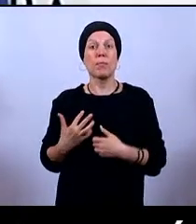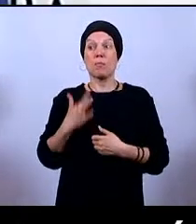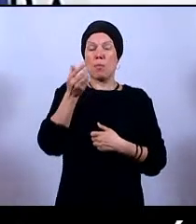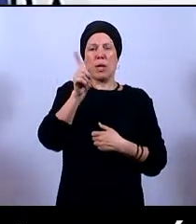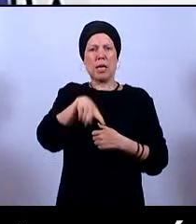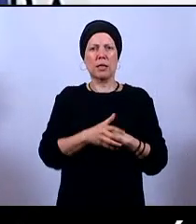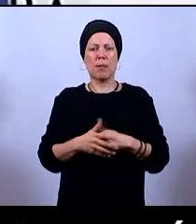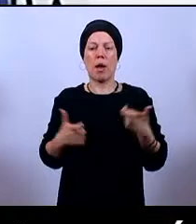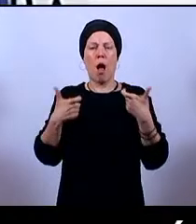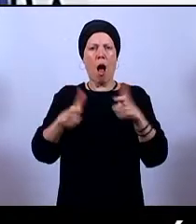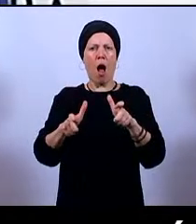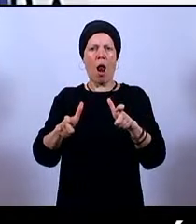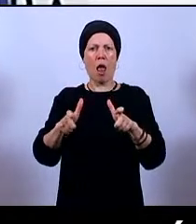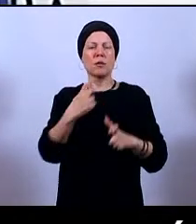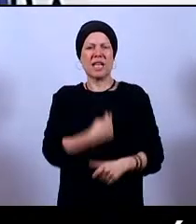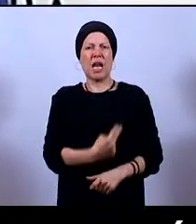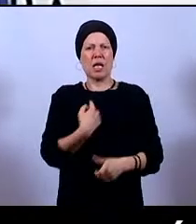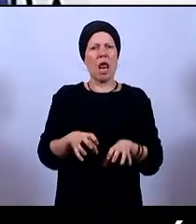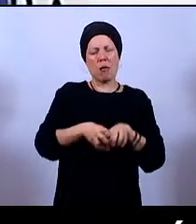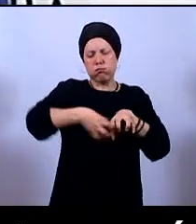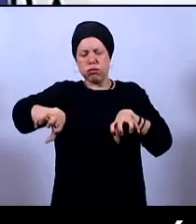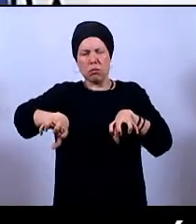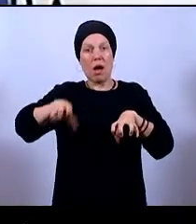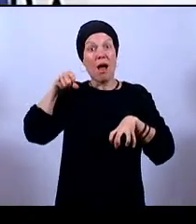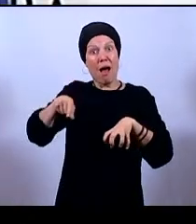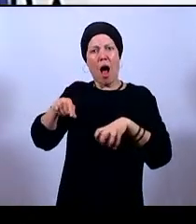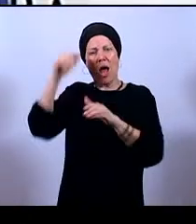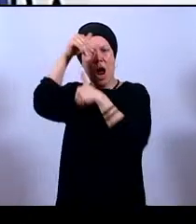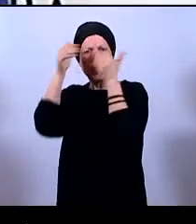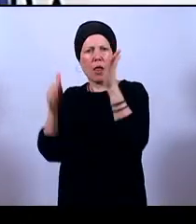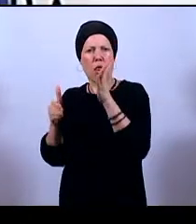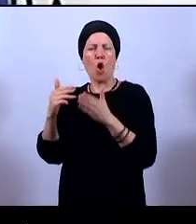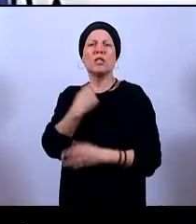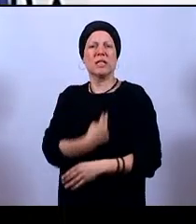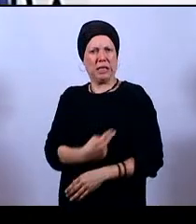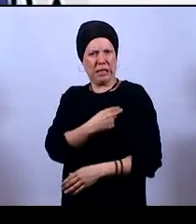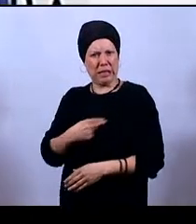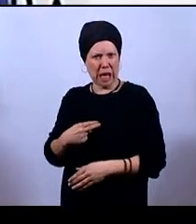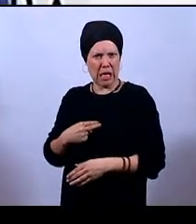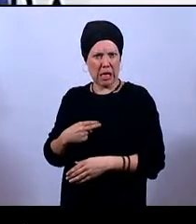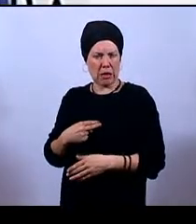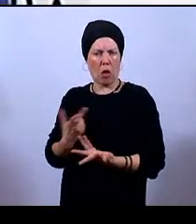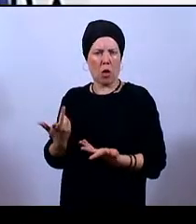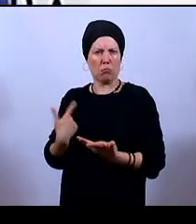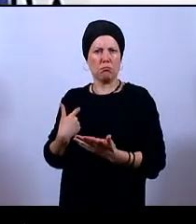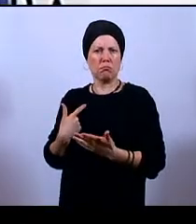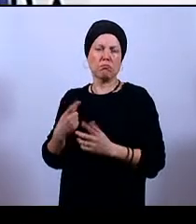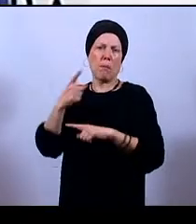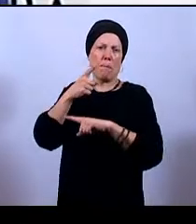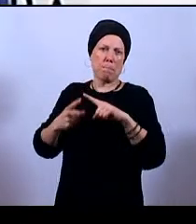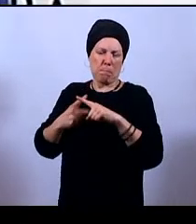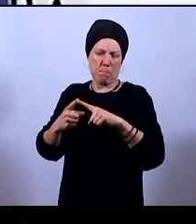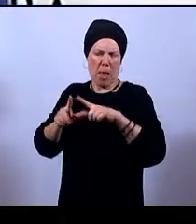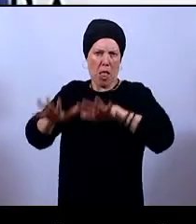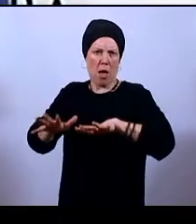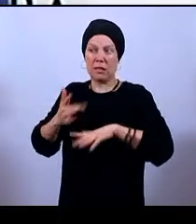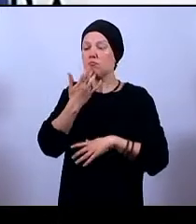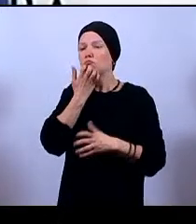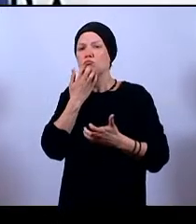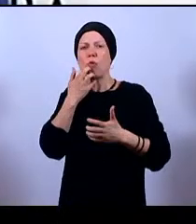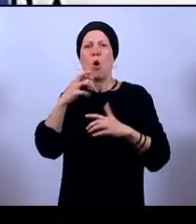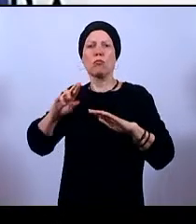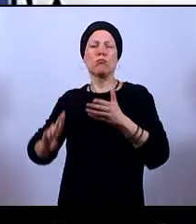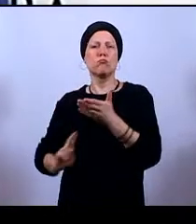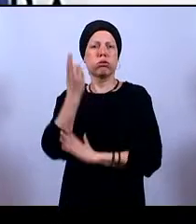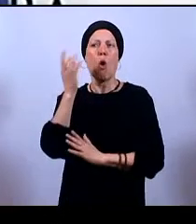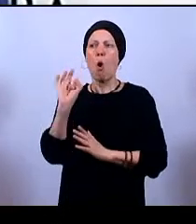de un área sanitaria independiente donde se prestará atención sanitaria de media estancia a quienes necesiten recuperarse de